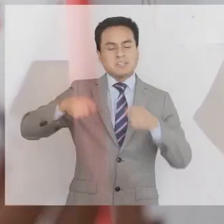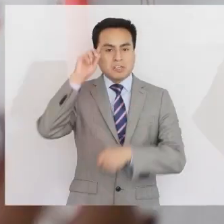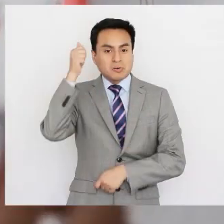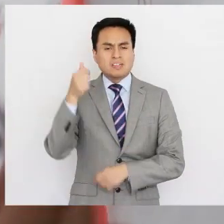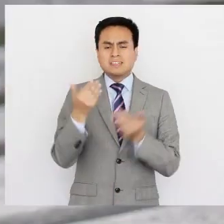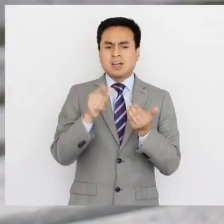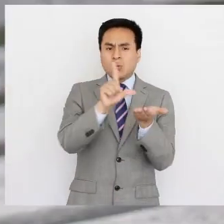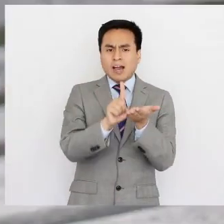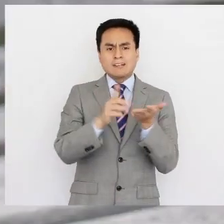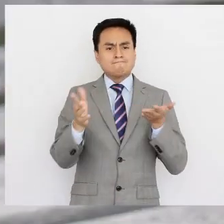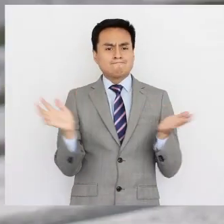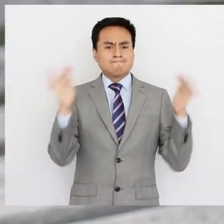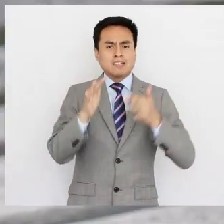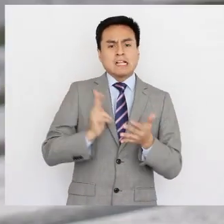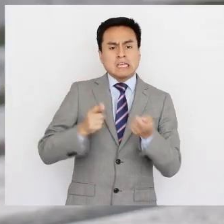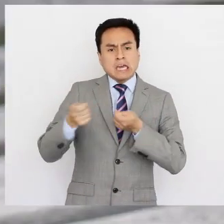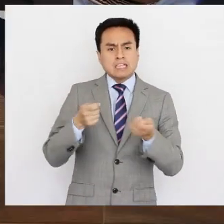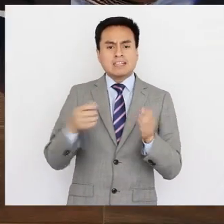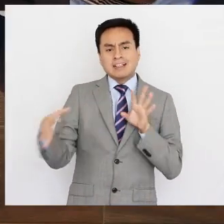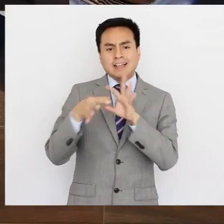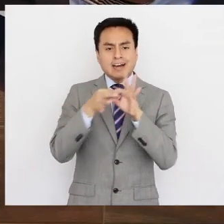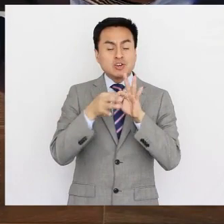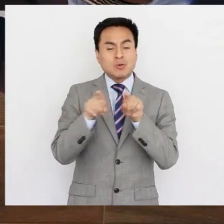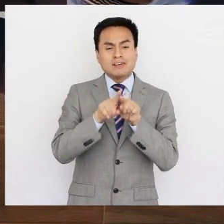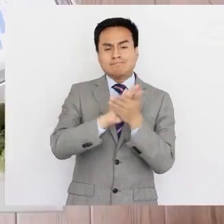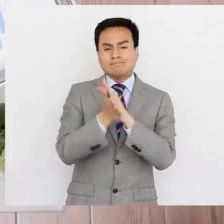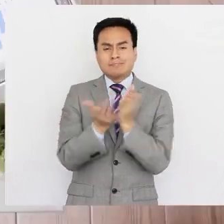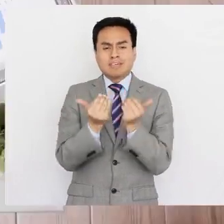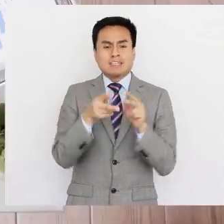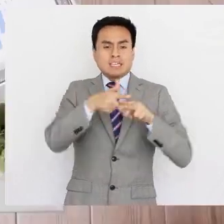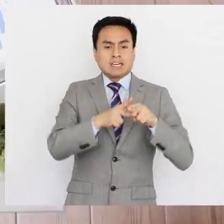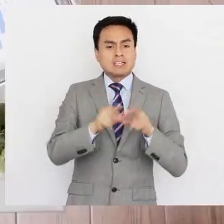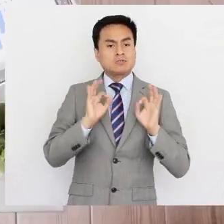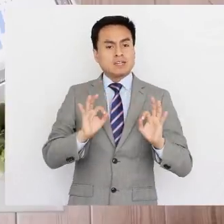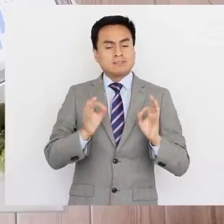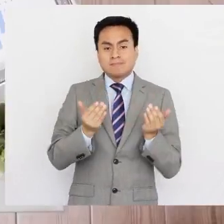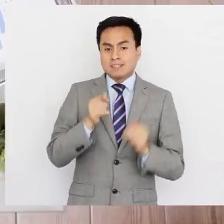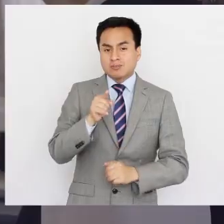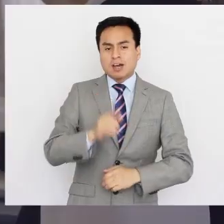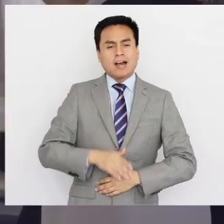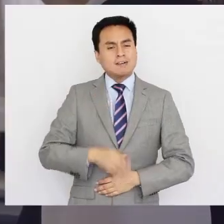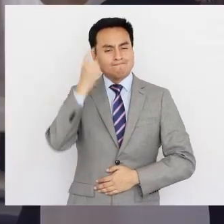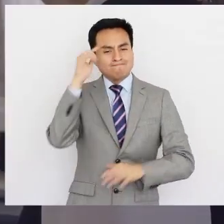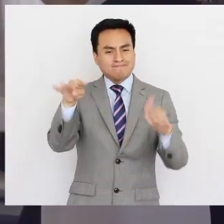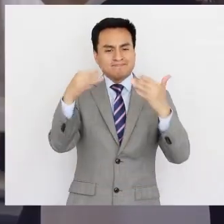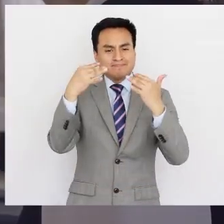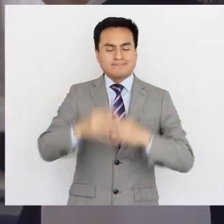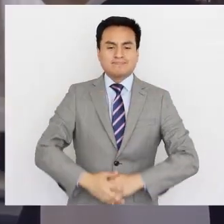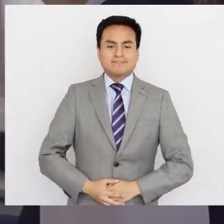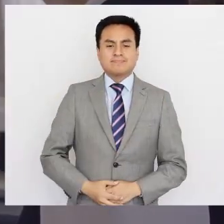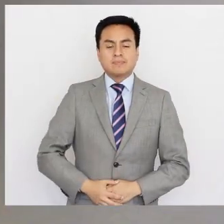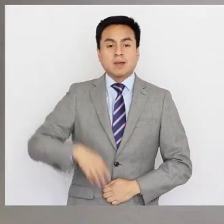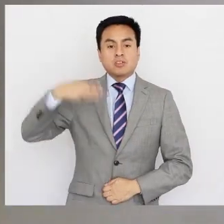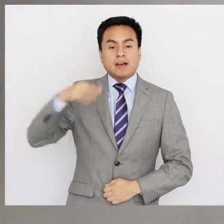¿Eres un emprendedor y necesitas un espacio para recibir clientes, generar lazos y tener todas tus necesidades técnicas cubiertas? Entonces, pon